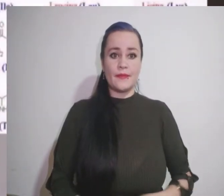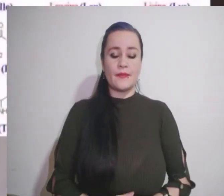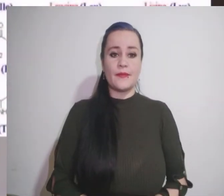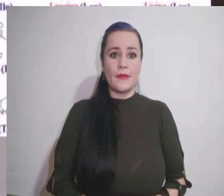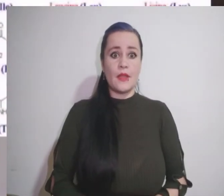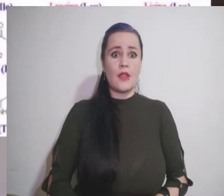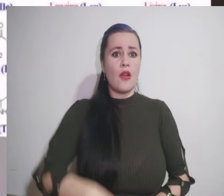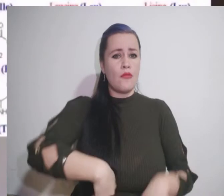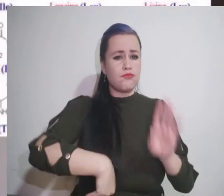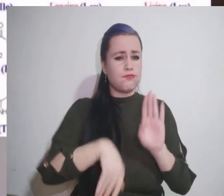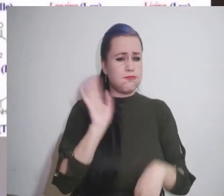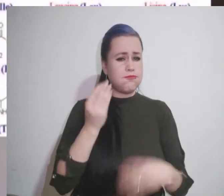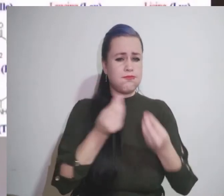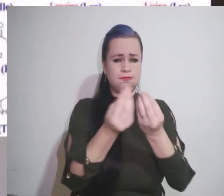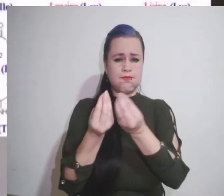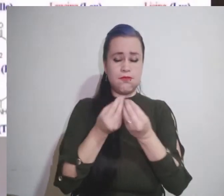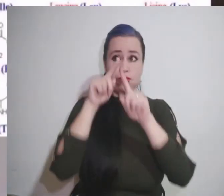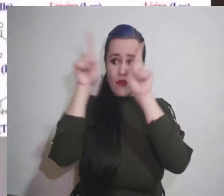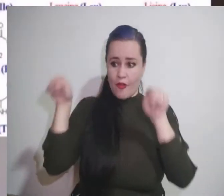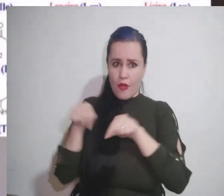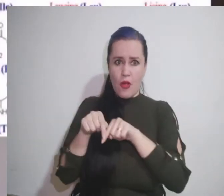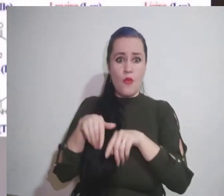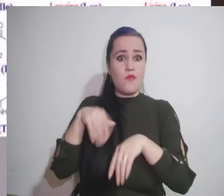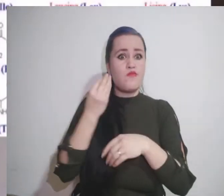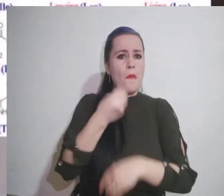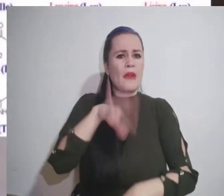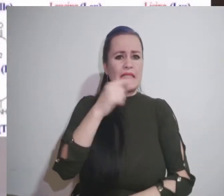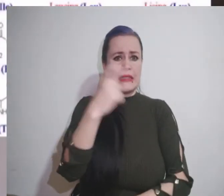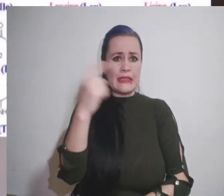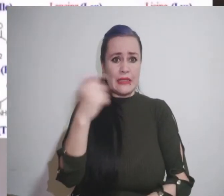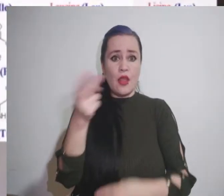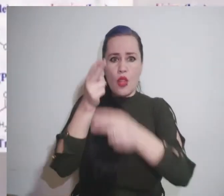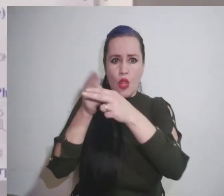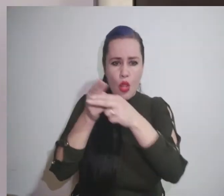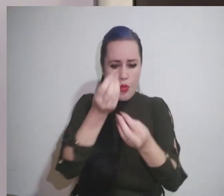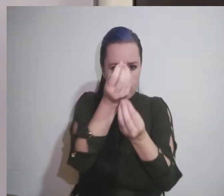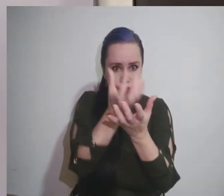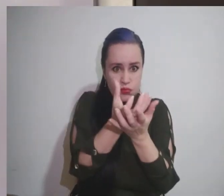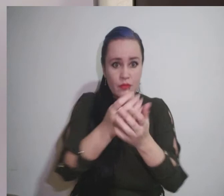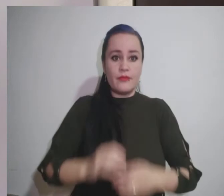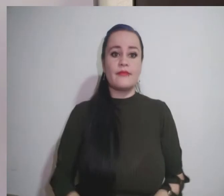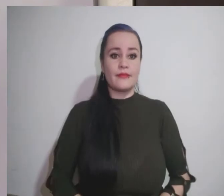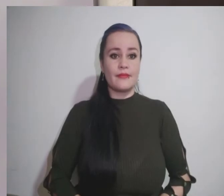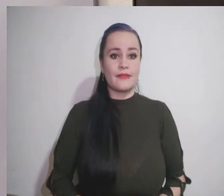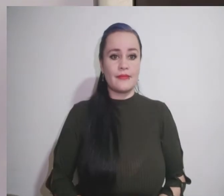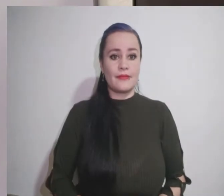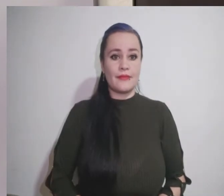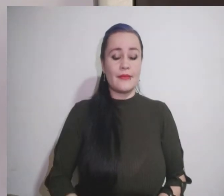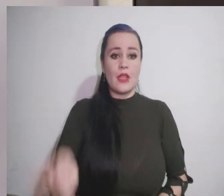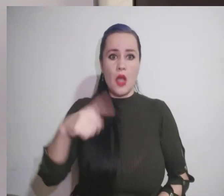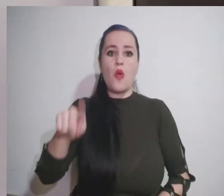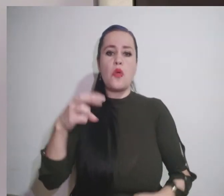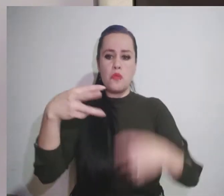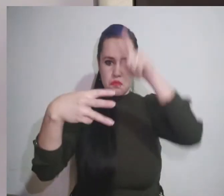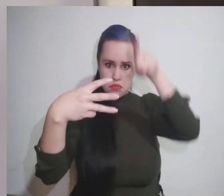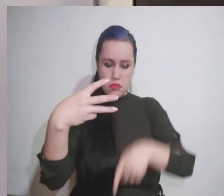Existen 20 aminoácidos naturales, como se muestra en la siguiente figura, nombre y estructura, que se pueden dividir